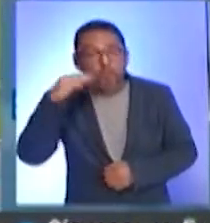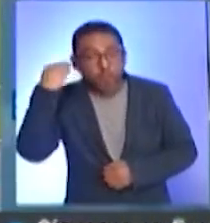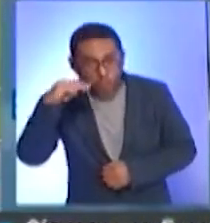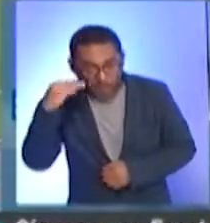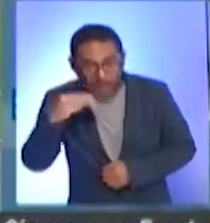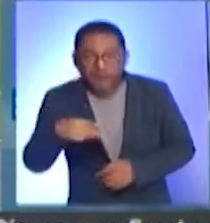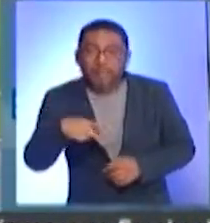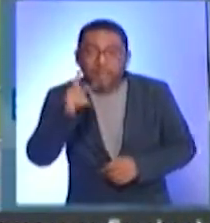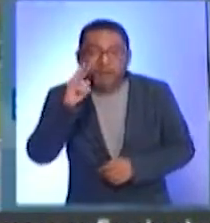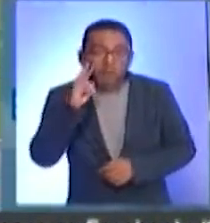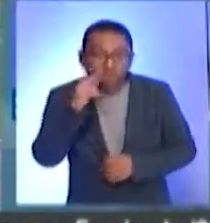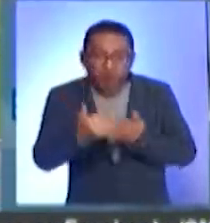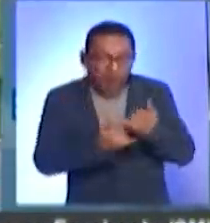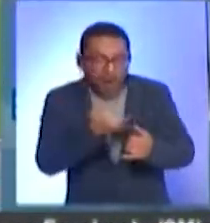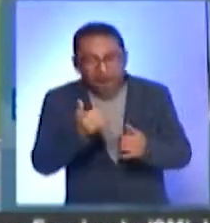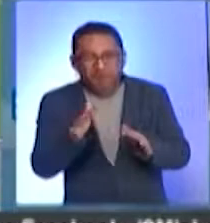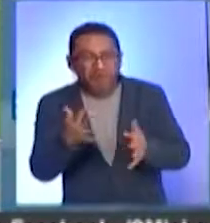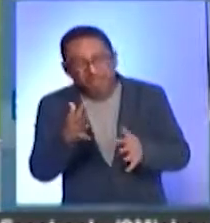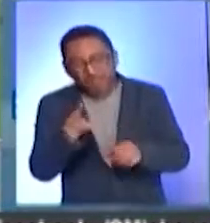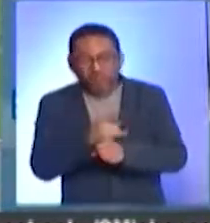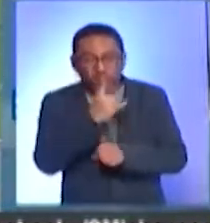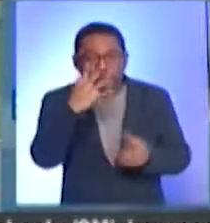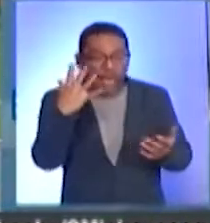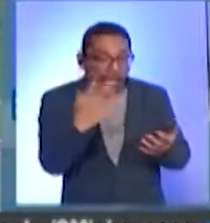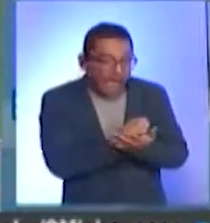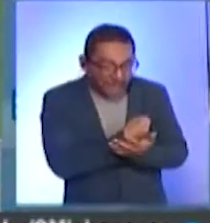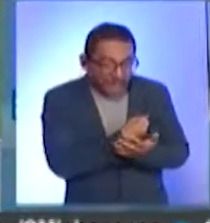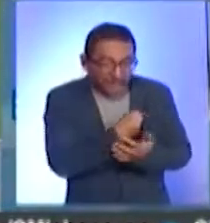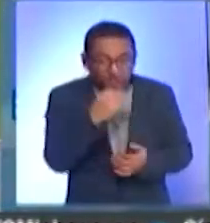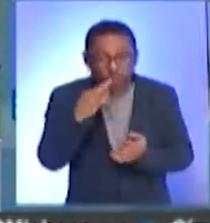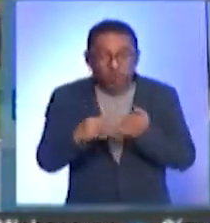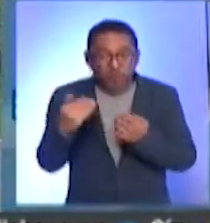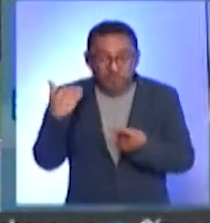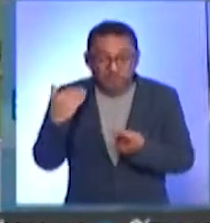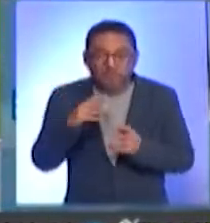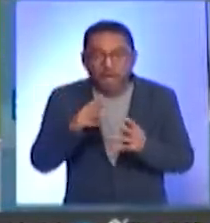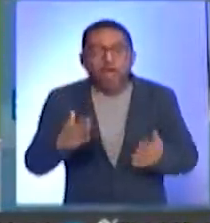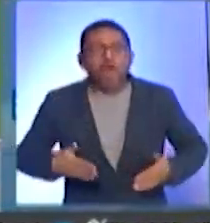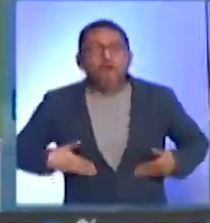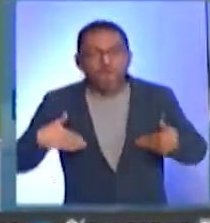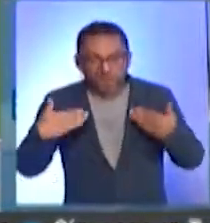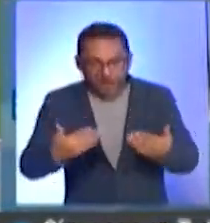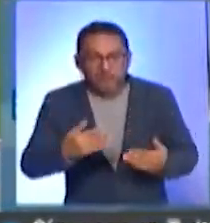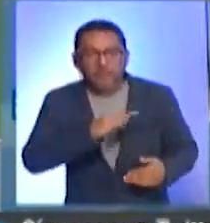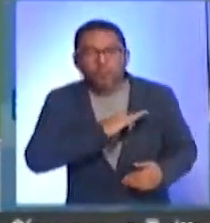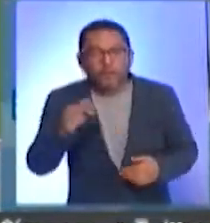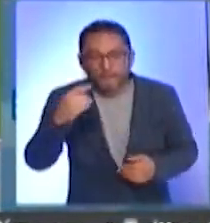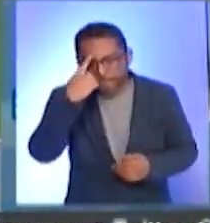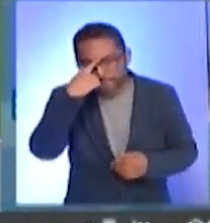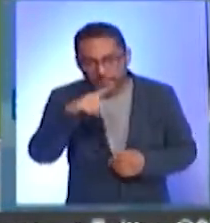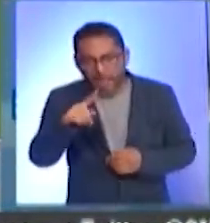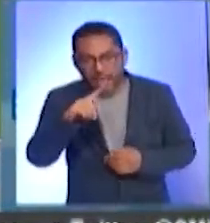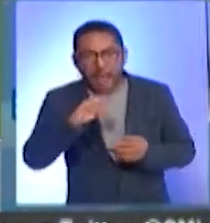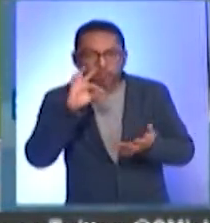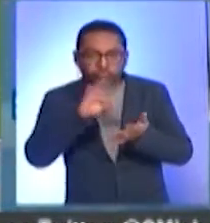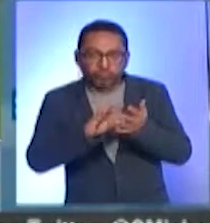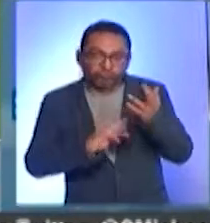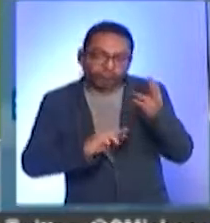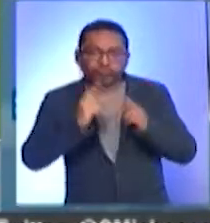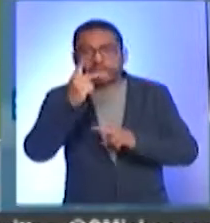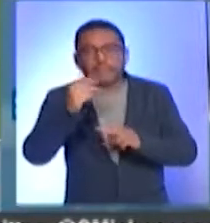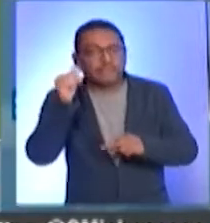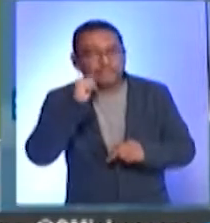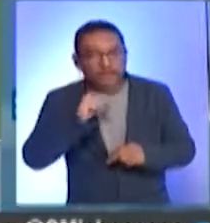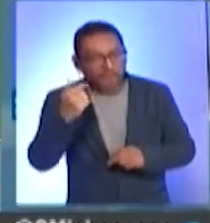y a pesar de que tiene un inicio irregular con su triunfo en el último compromiso le da confianza para poder apuntar en el lugar de protagonismo que siempre se